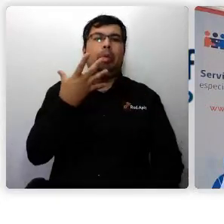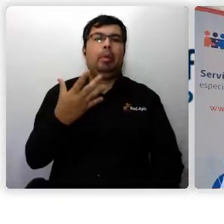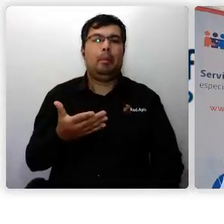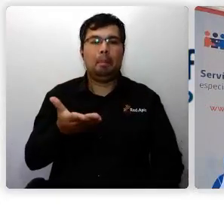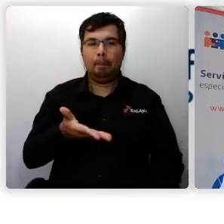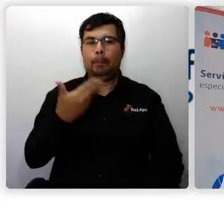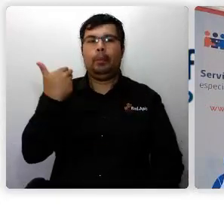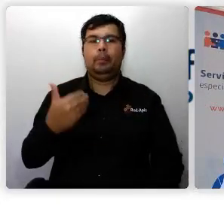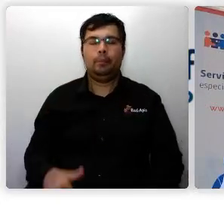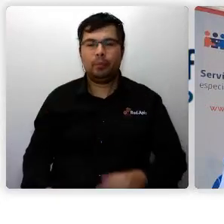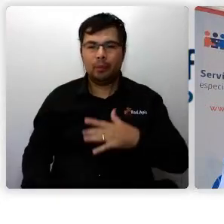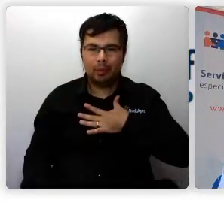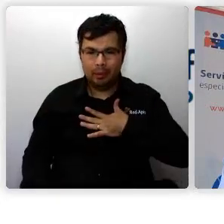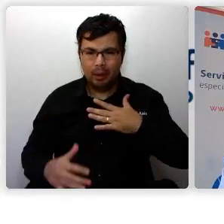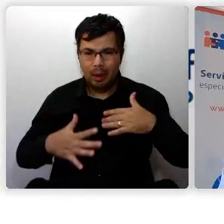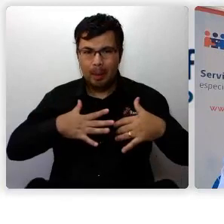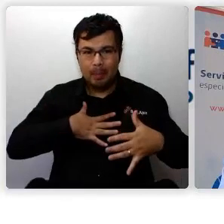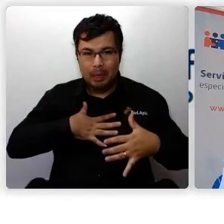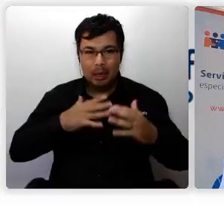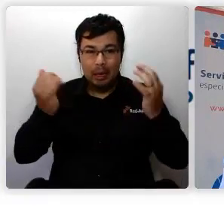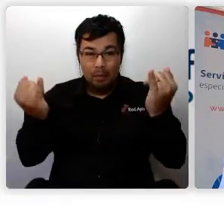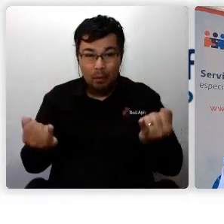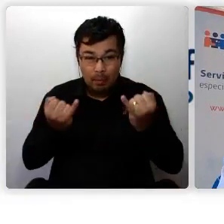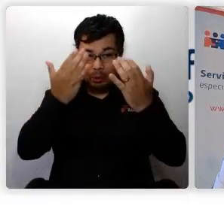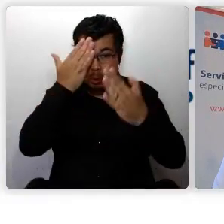siente que le dieron una mala información.